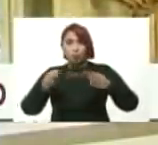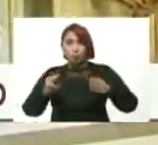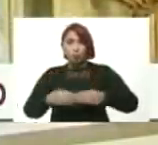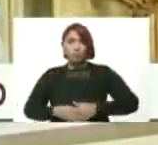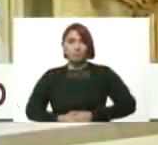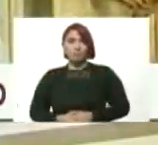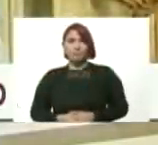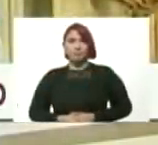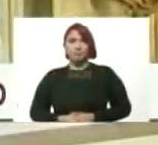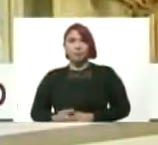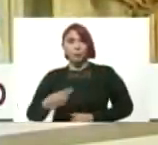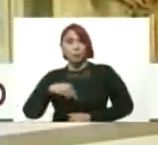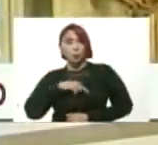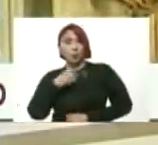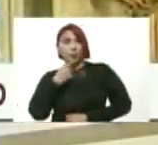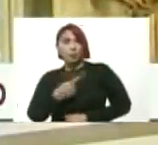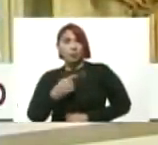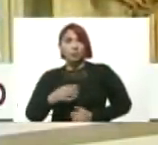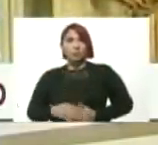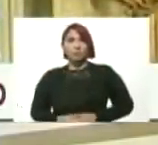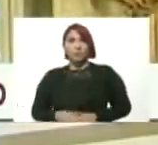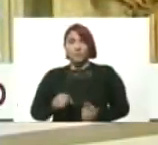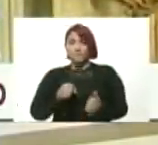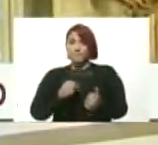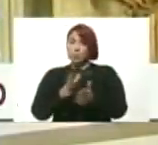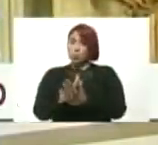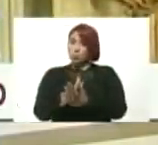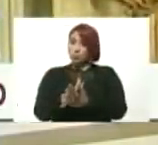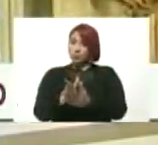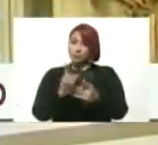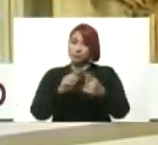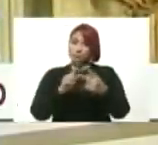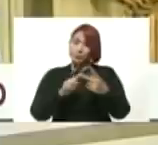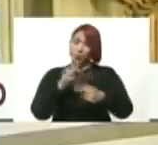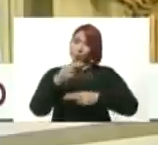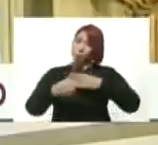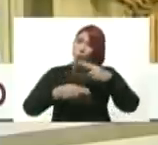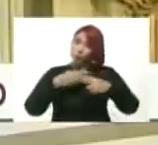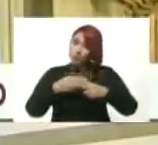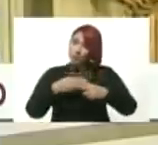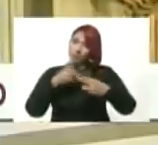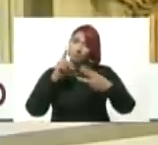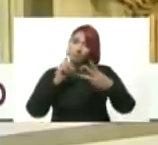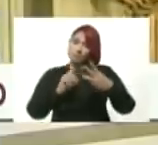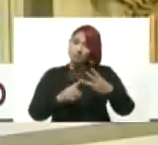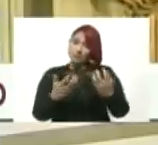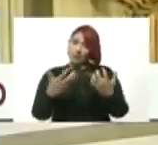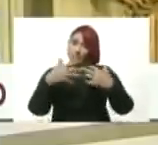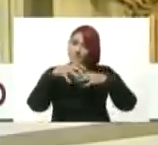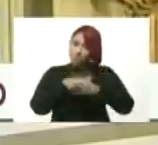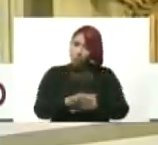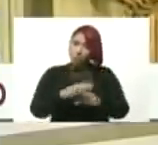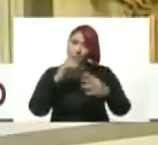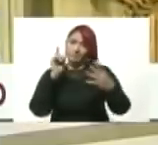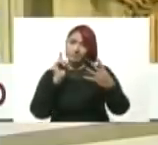hemos dicho gratuito universal integrado